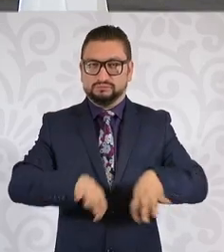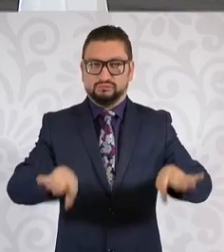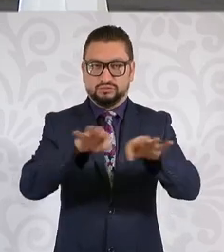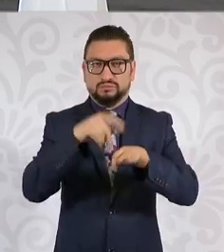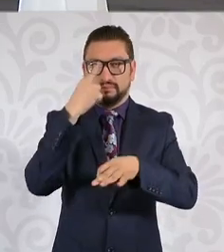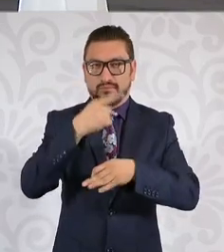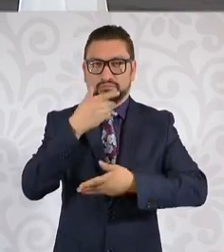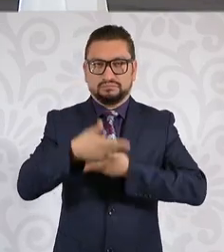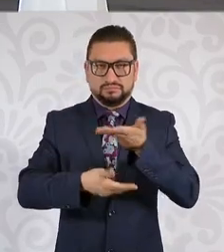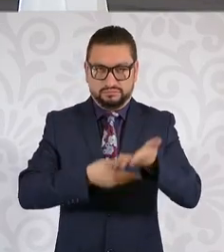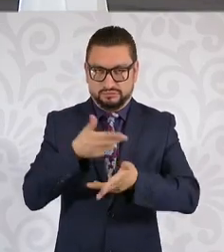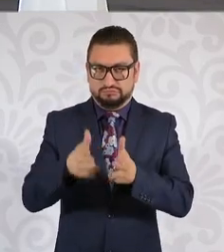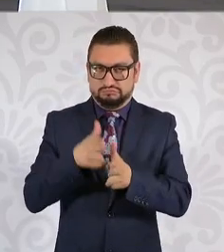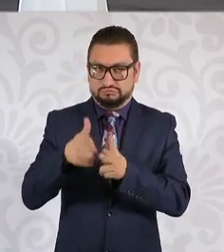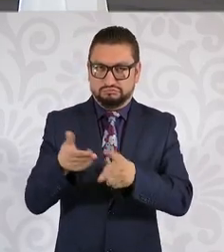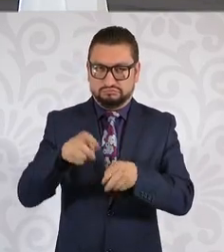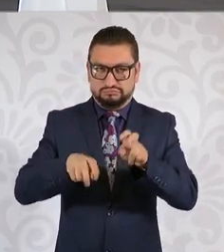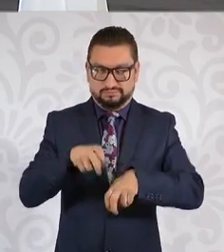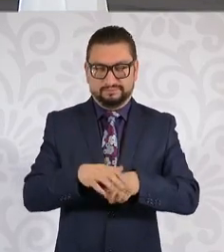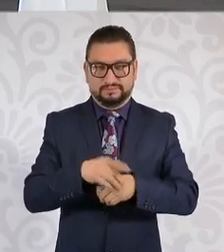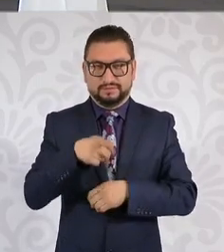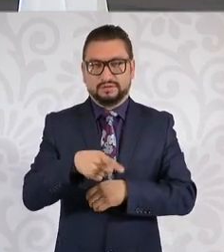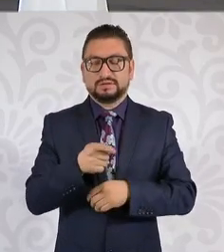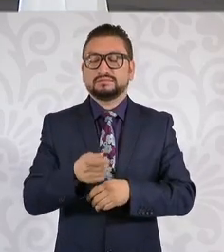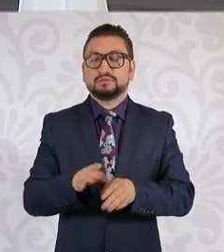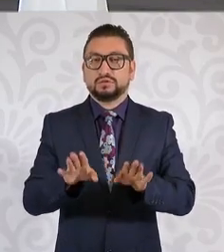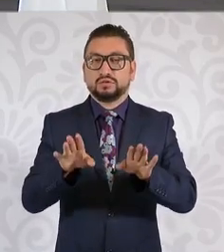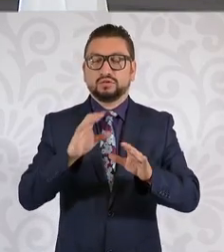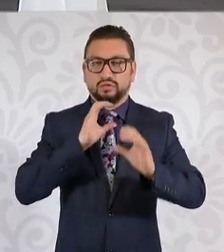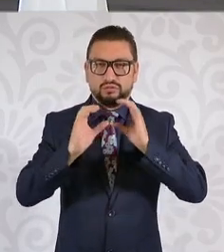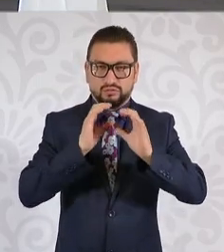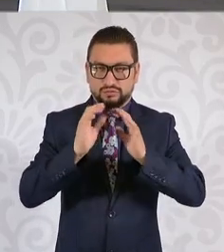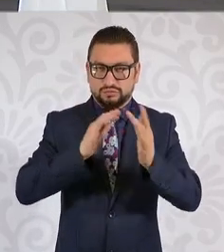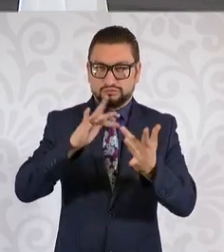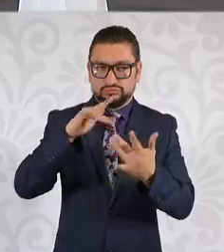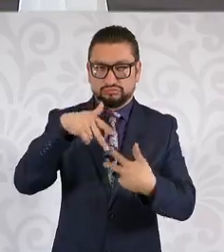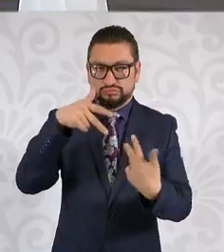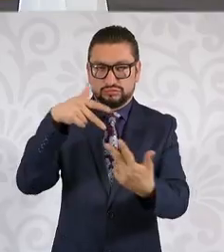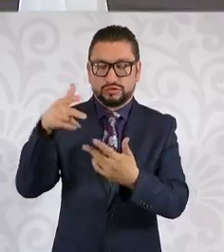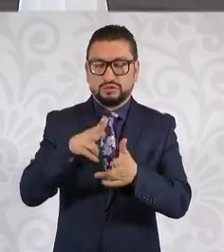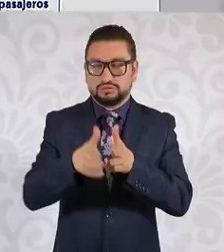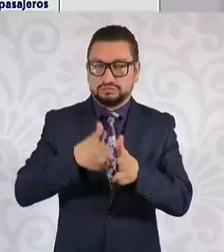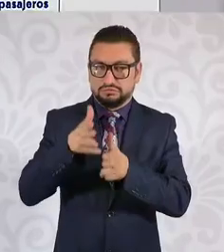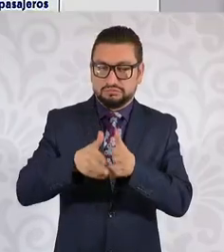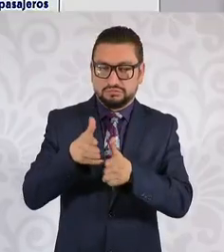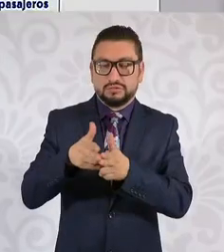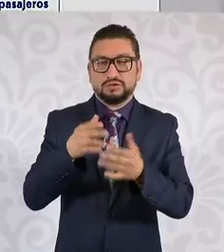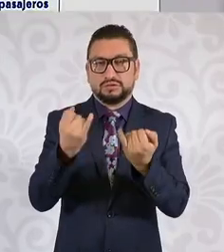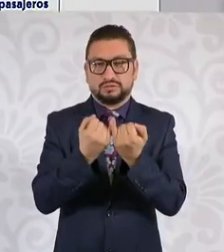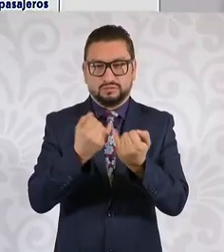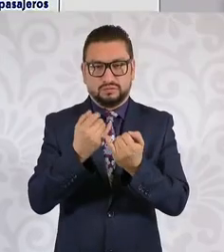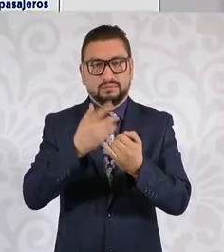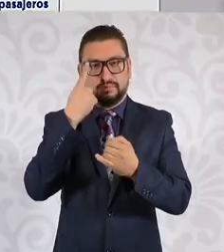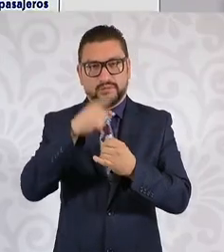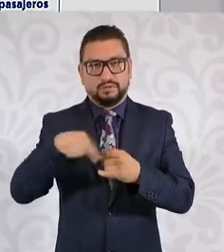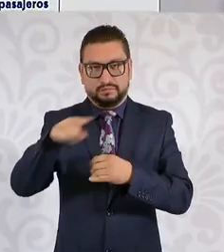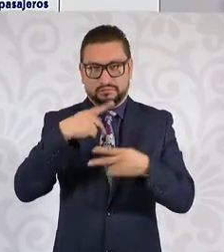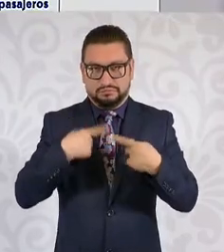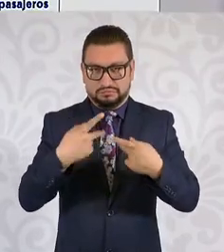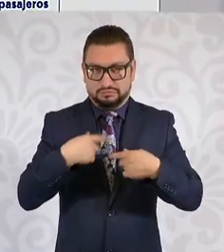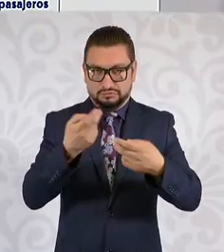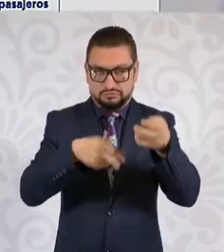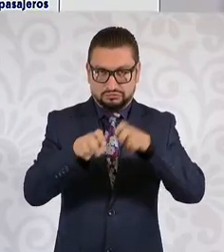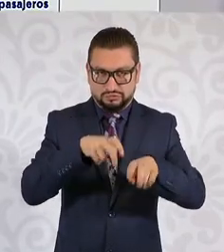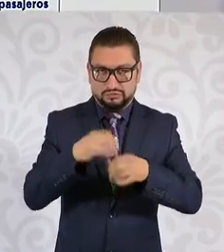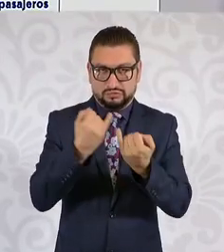el servicio de pasajeros. La comunicación vía satélite y los ferrocarriles, tanto para transporte de pasajeros como de carga,